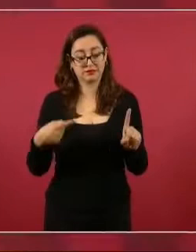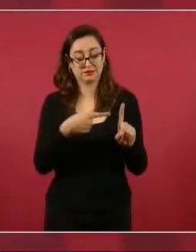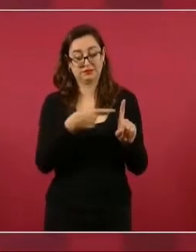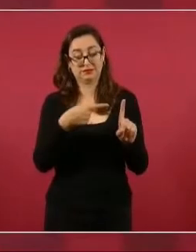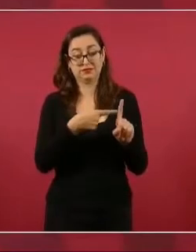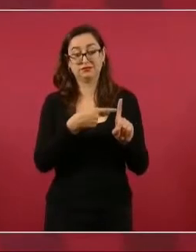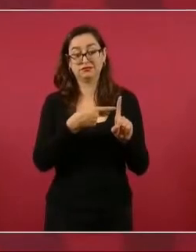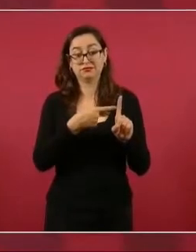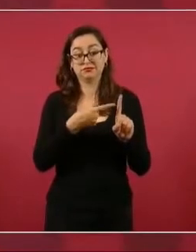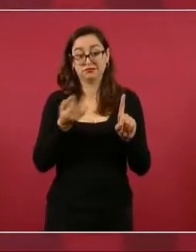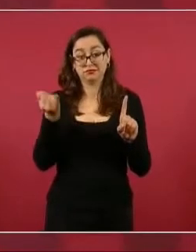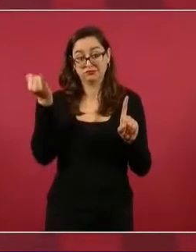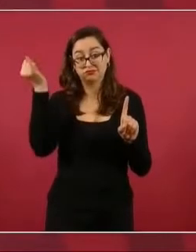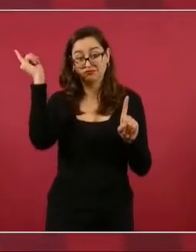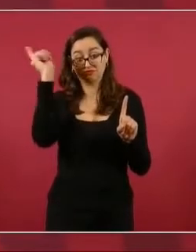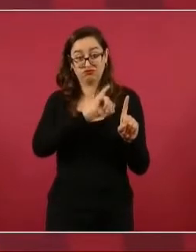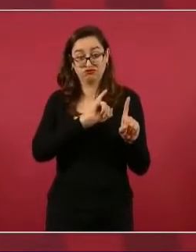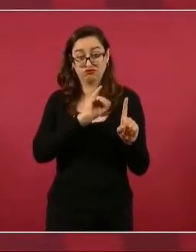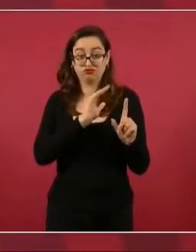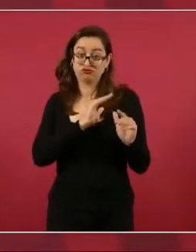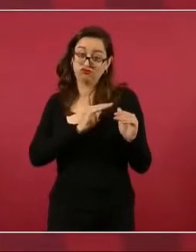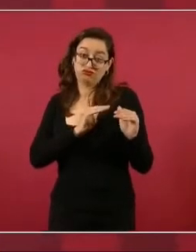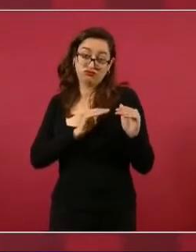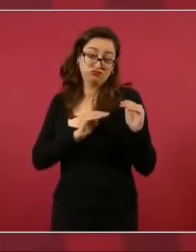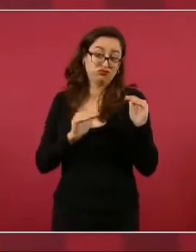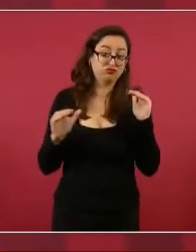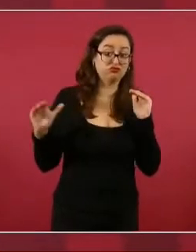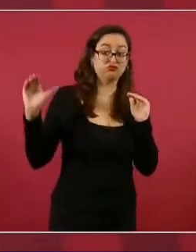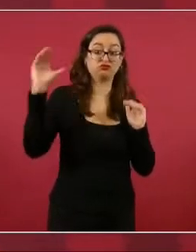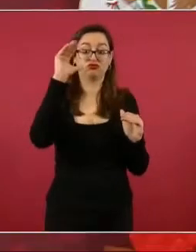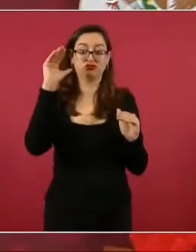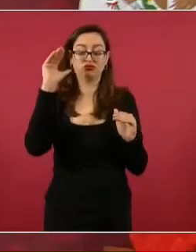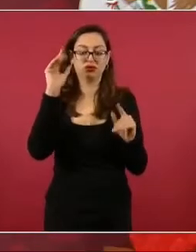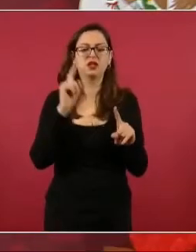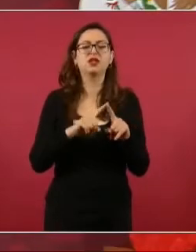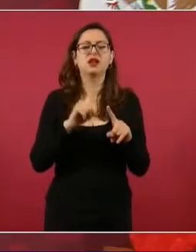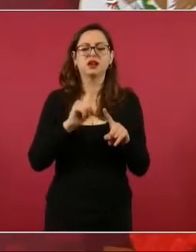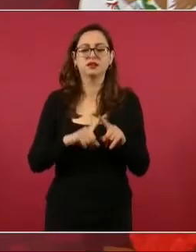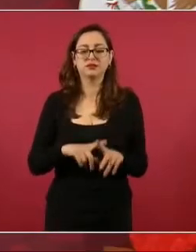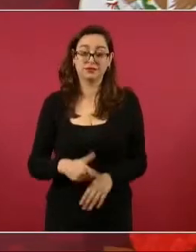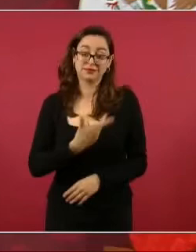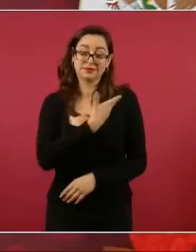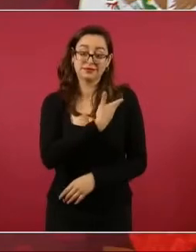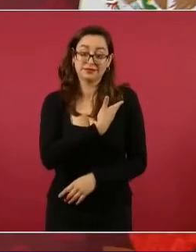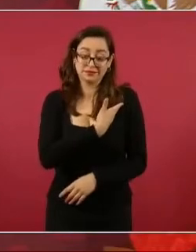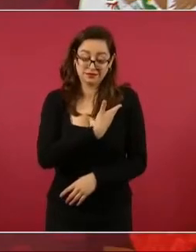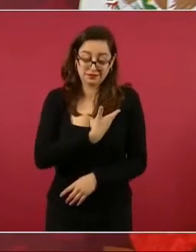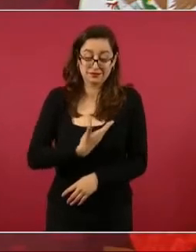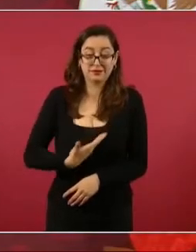jefes máximos o presidentes civiles.